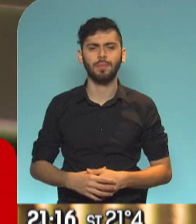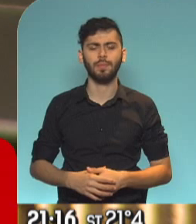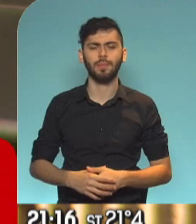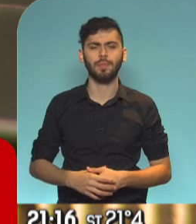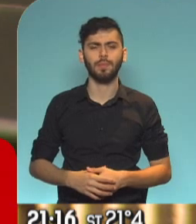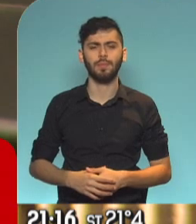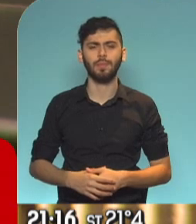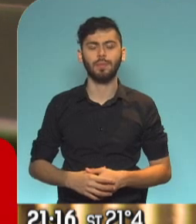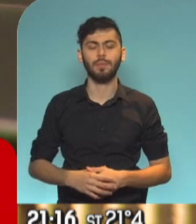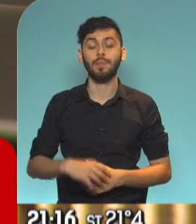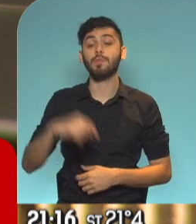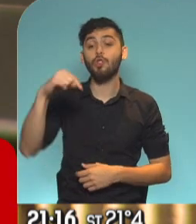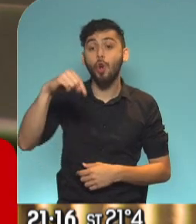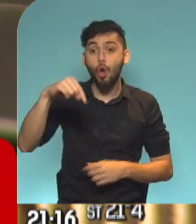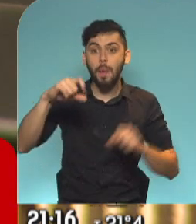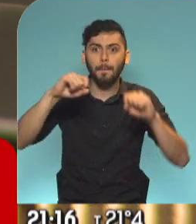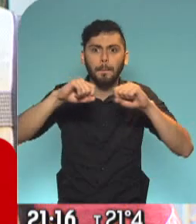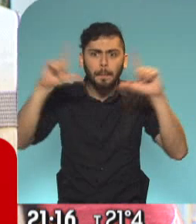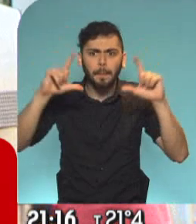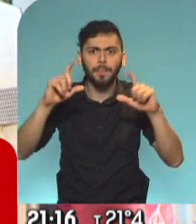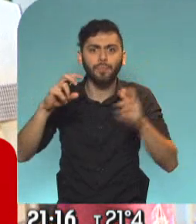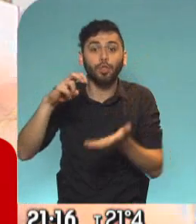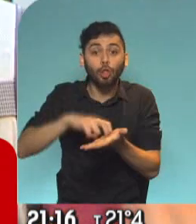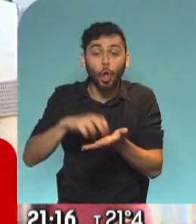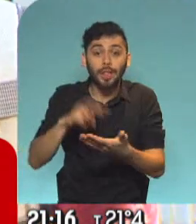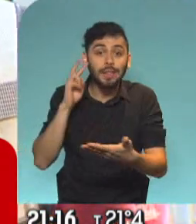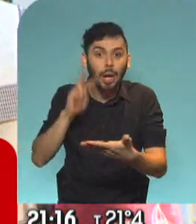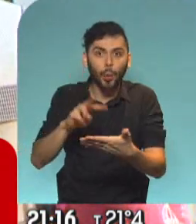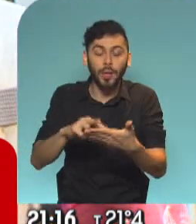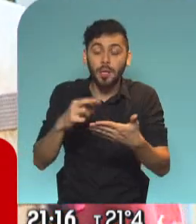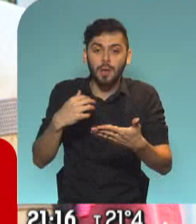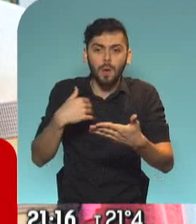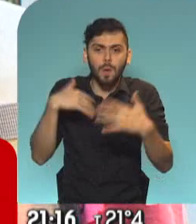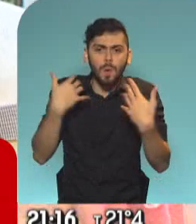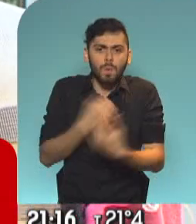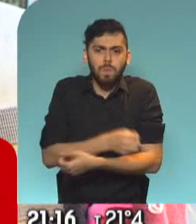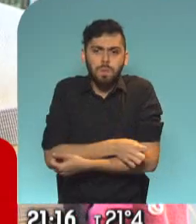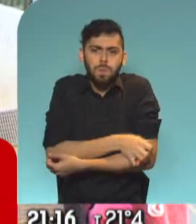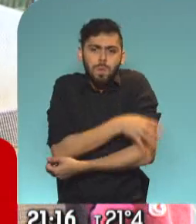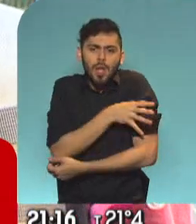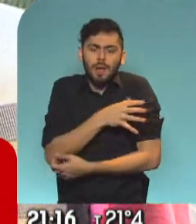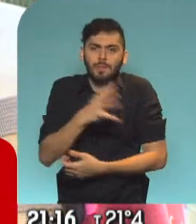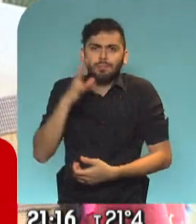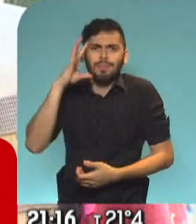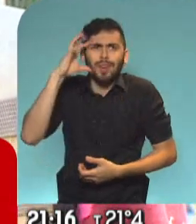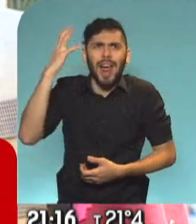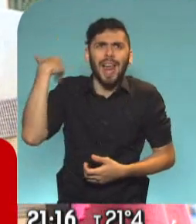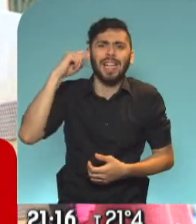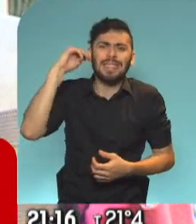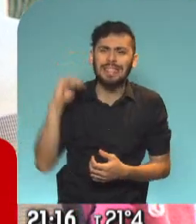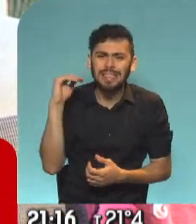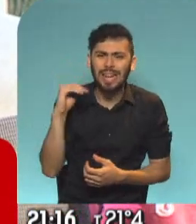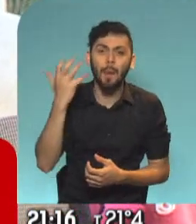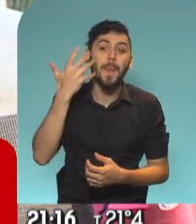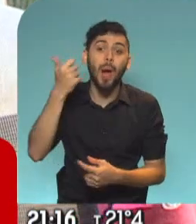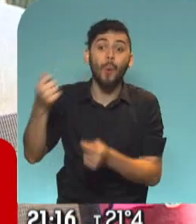Hoy cuando me desperté y vi la noticia, la verdad que se me afloraron un montón de recuerdos de cuando era chica, cuando mi abuela me había regalado el librito,